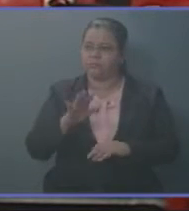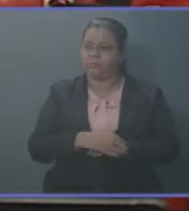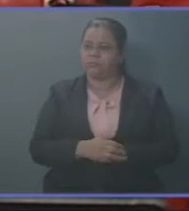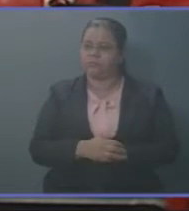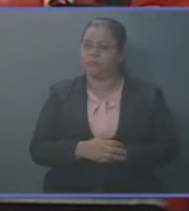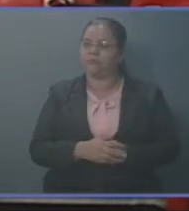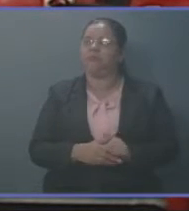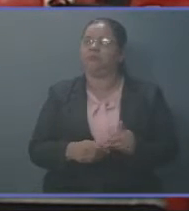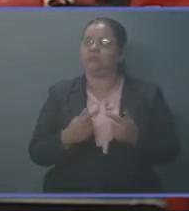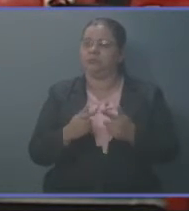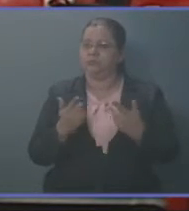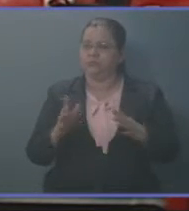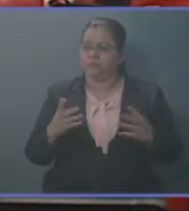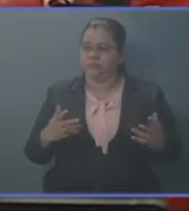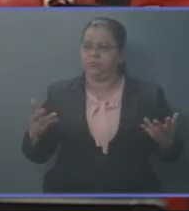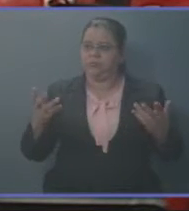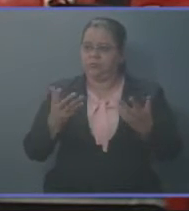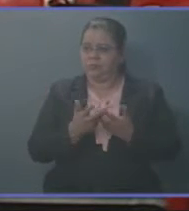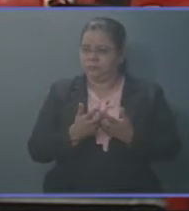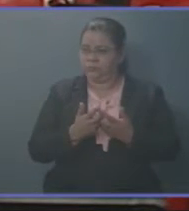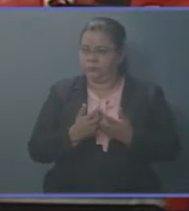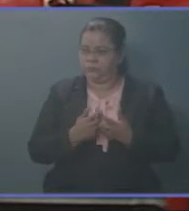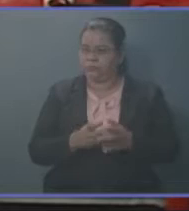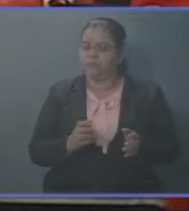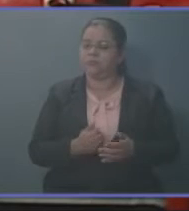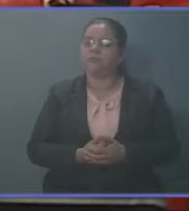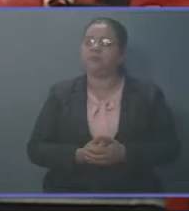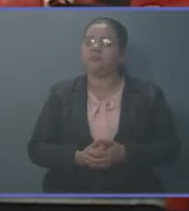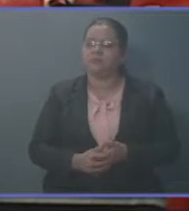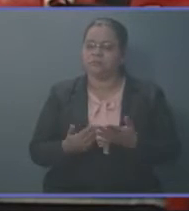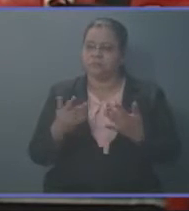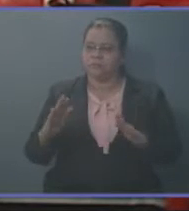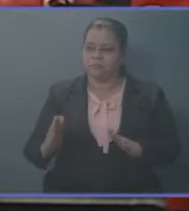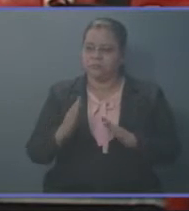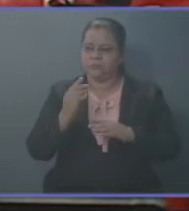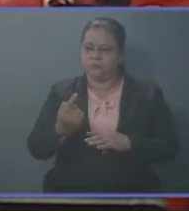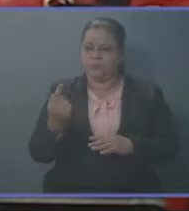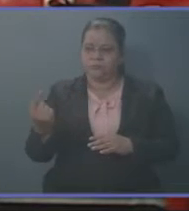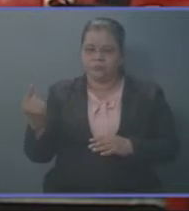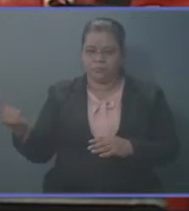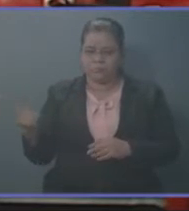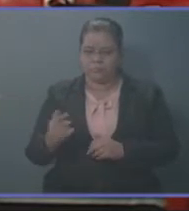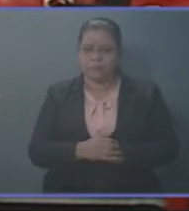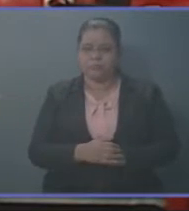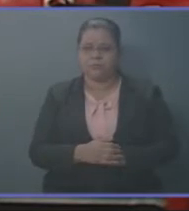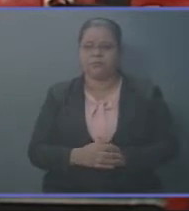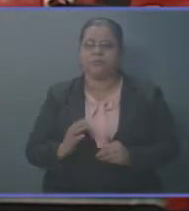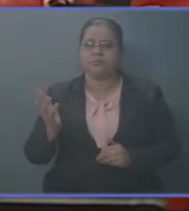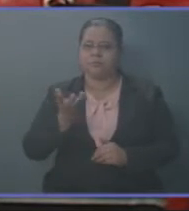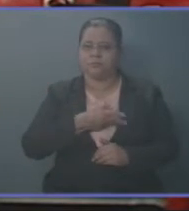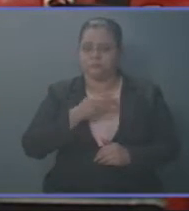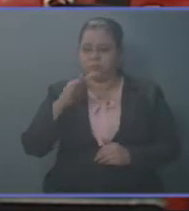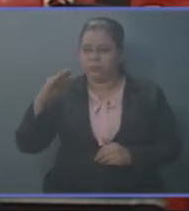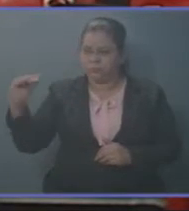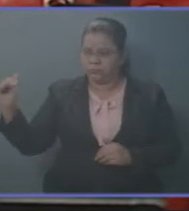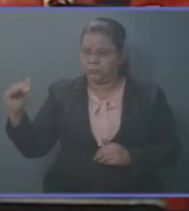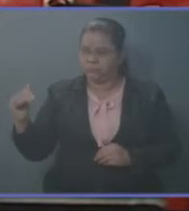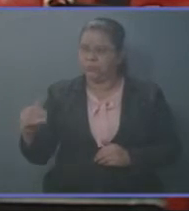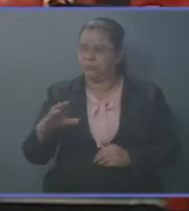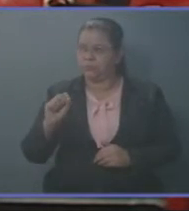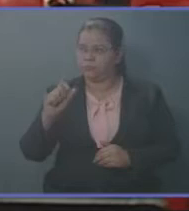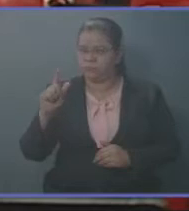también sabiendo la responsabilidad que tenemos frente a la población, frente al país, frente a la